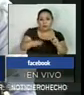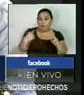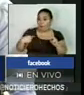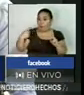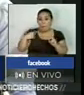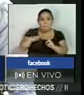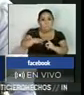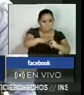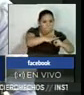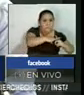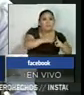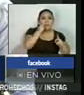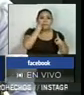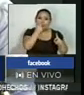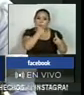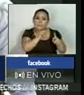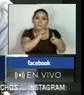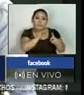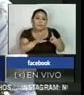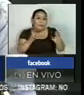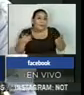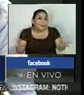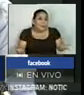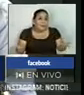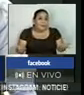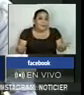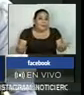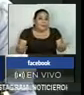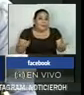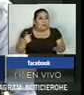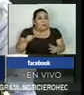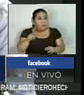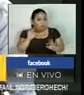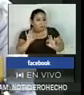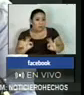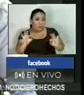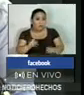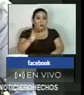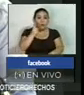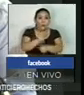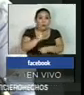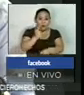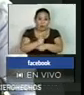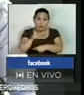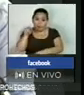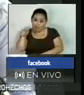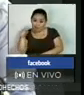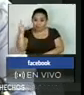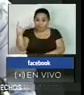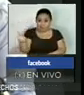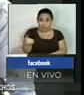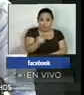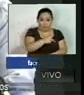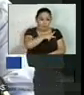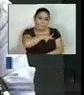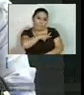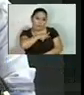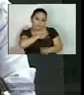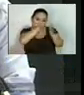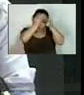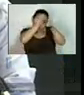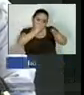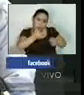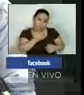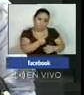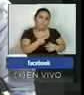desaforado, y realmente lo que hubiese sido correcto es que se presentara ante la justicia, incluso de manera personal, y él hubiera